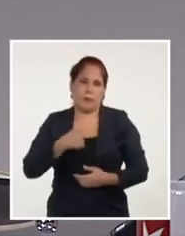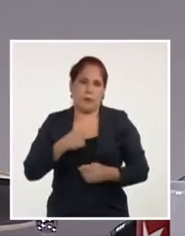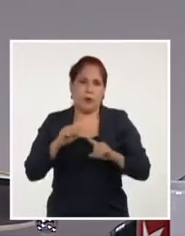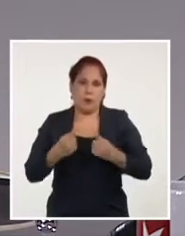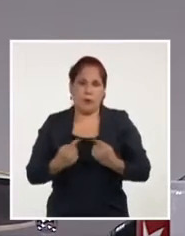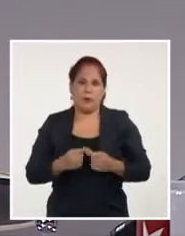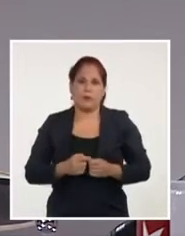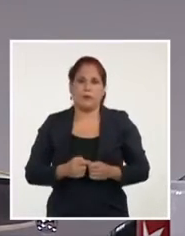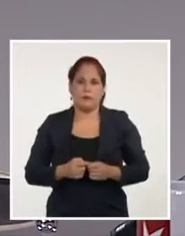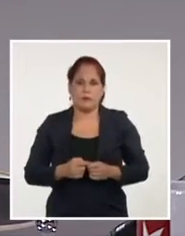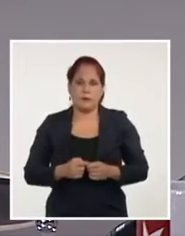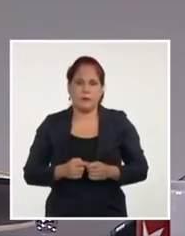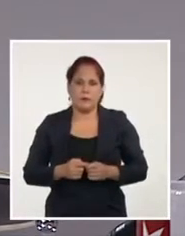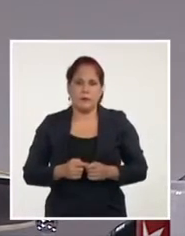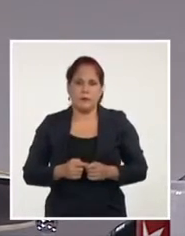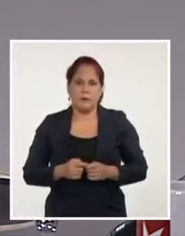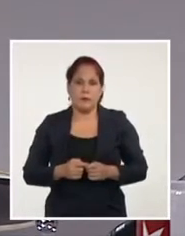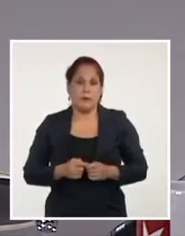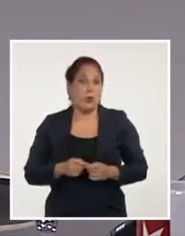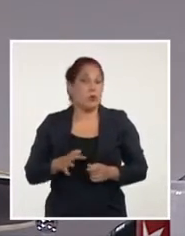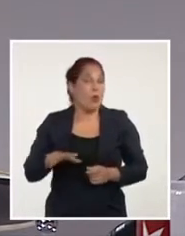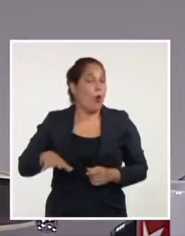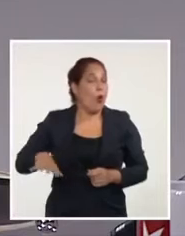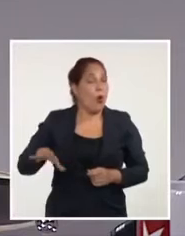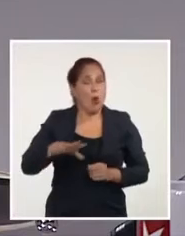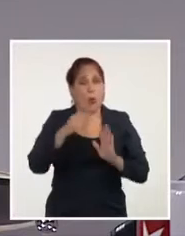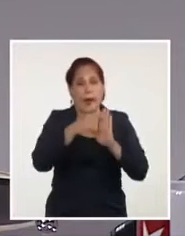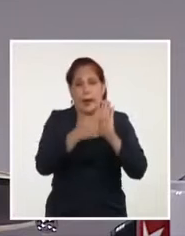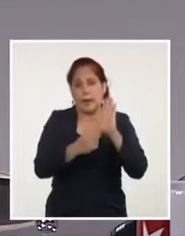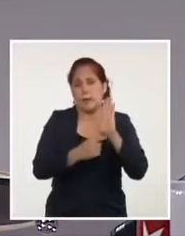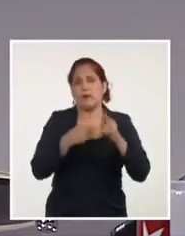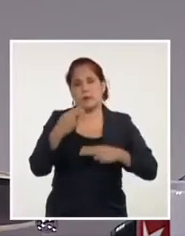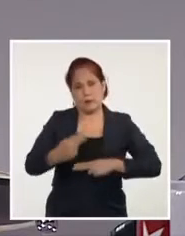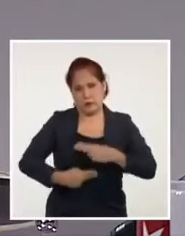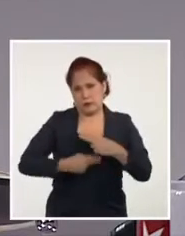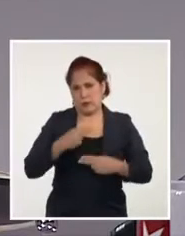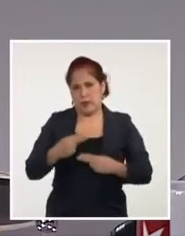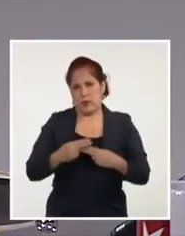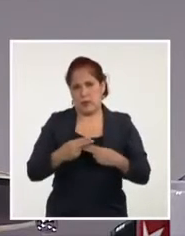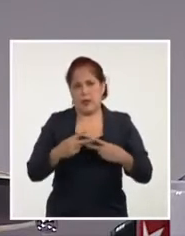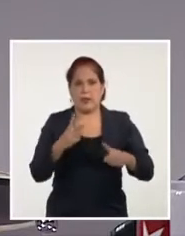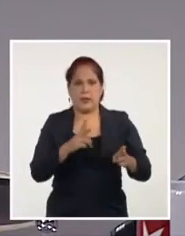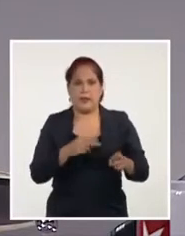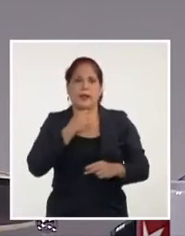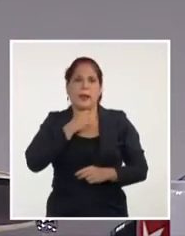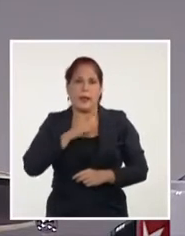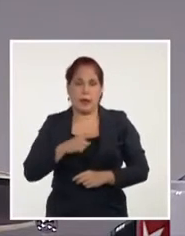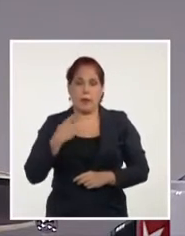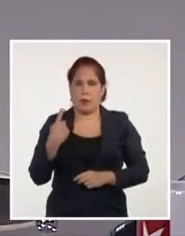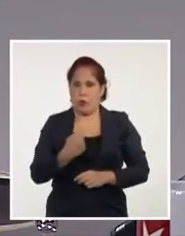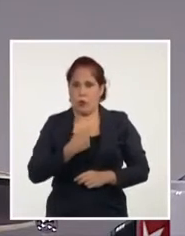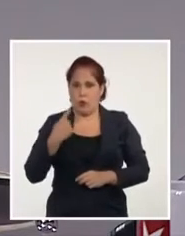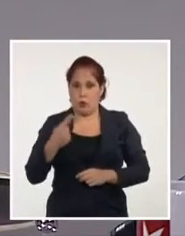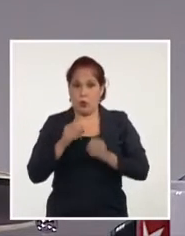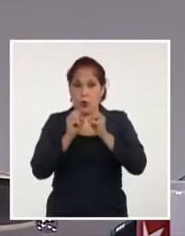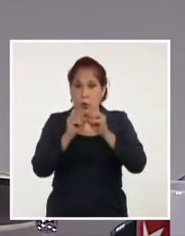de ti. Entonces, todo eso se diseña. Hay, por ejemplo, nosotros hemos